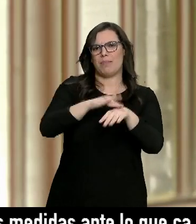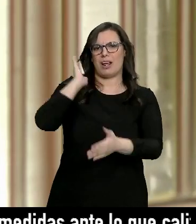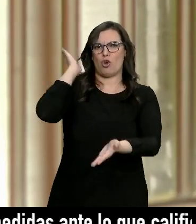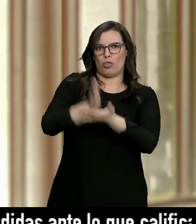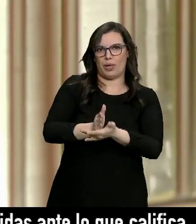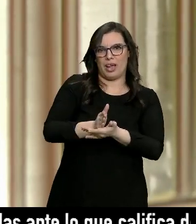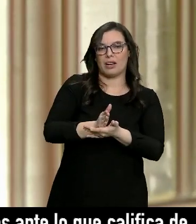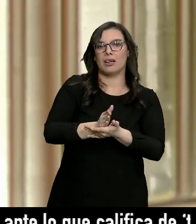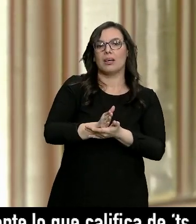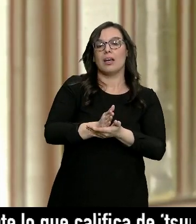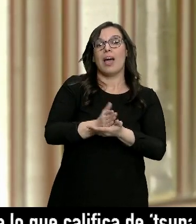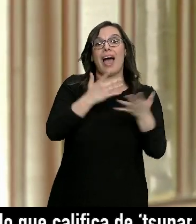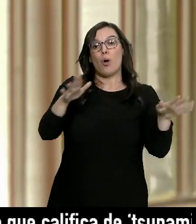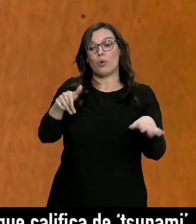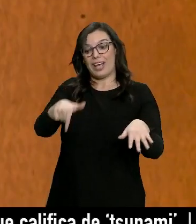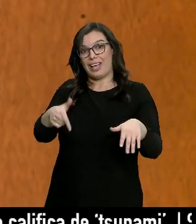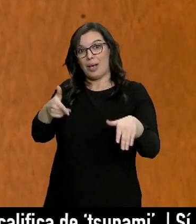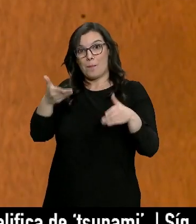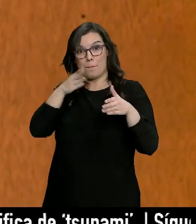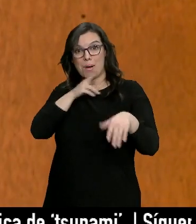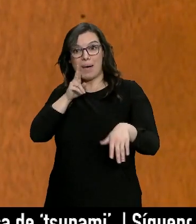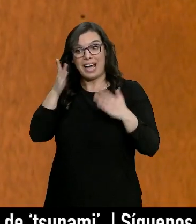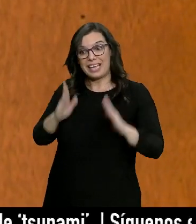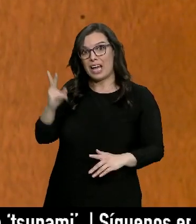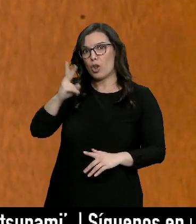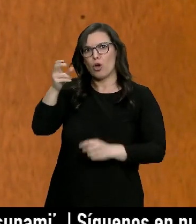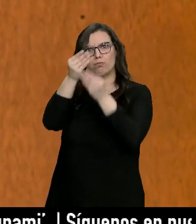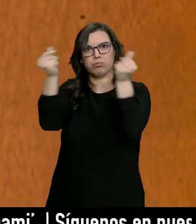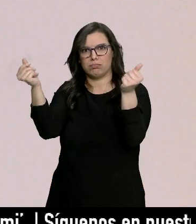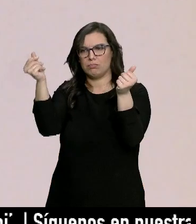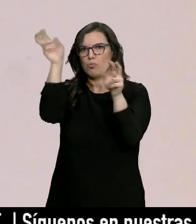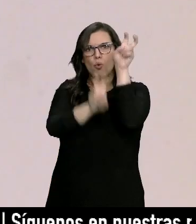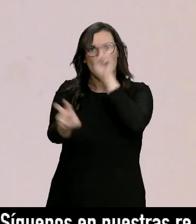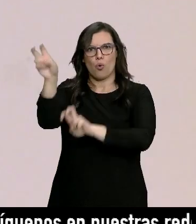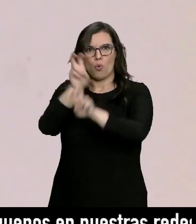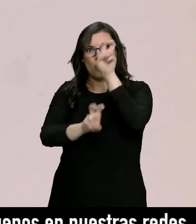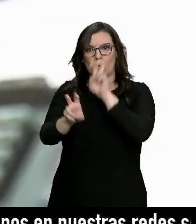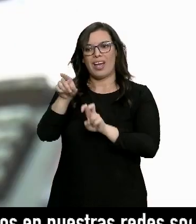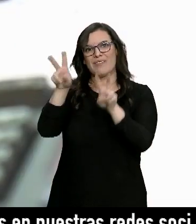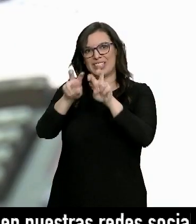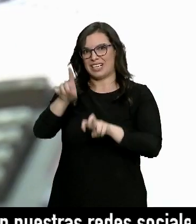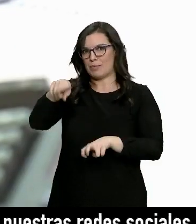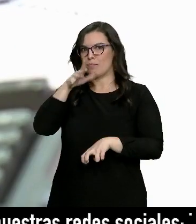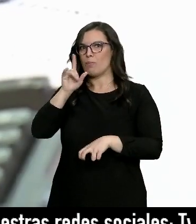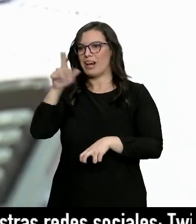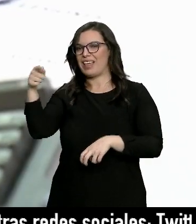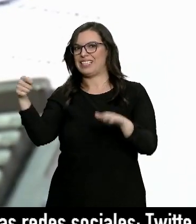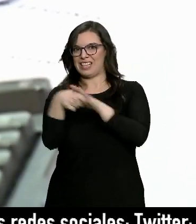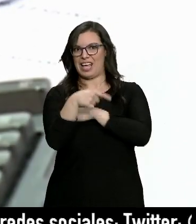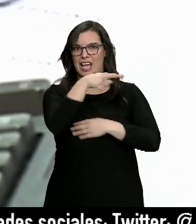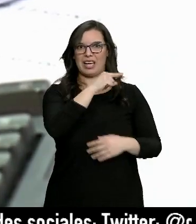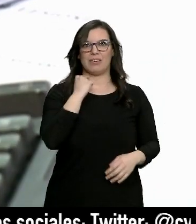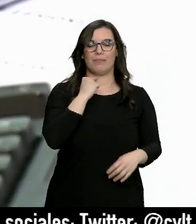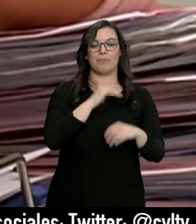madre e hija continúen en busca y captura. La sala también las investiga por supuestos chantajes al sacerdote. El acusado se negó a declarar